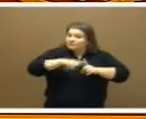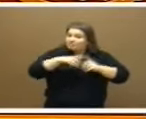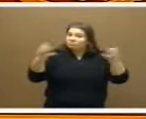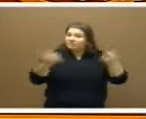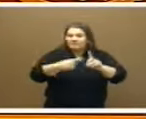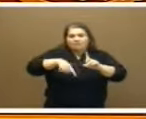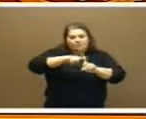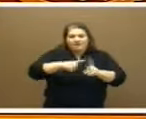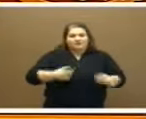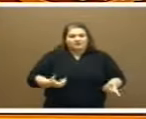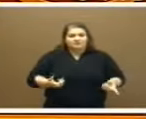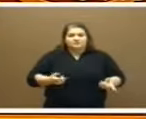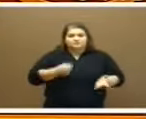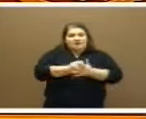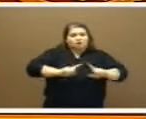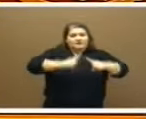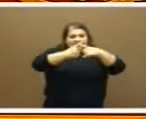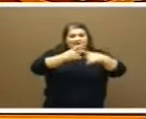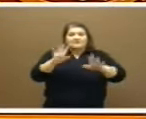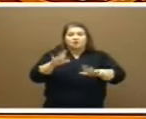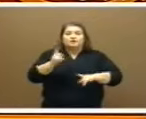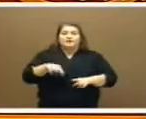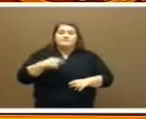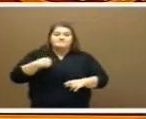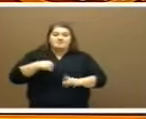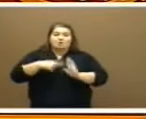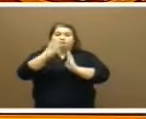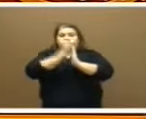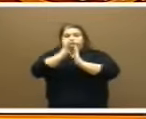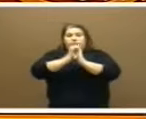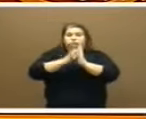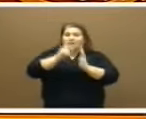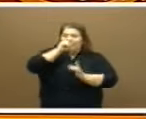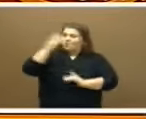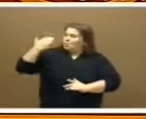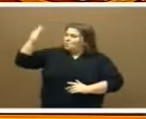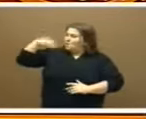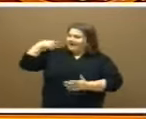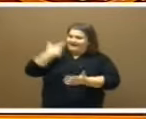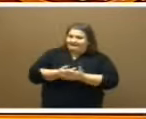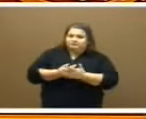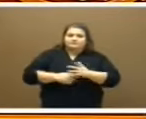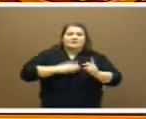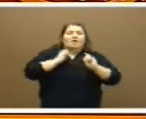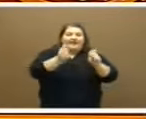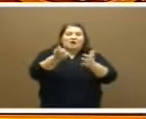paga extraordinaria, pero a lo mejor también había que devolverle lo que se ha descontado en años pasados.